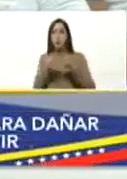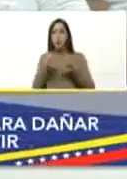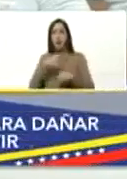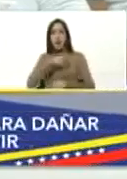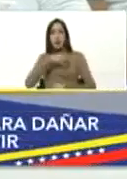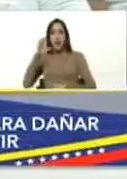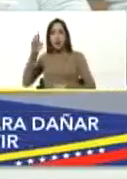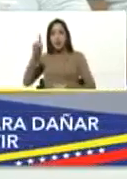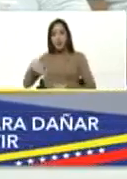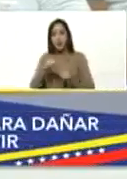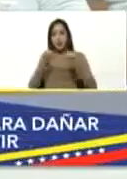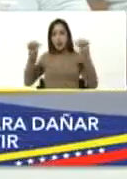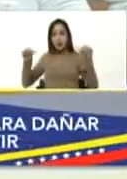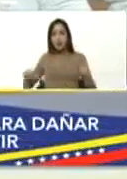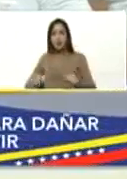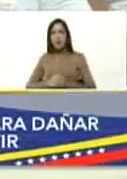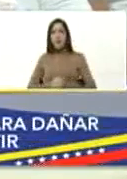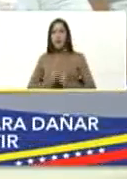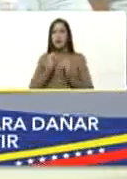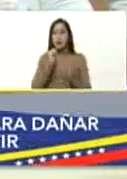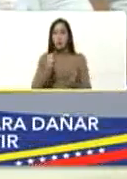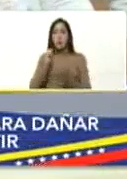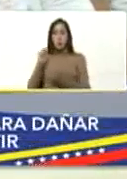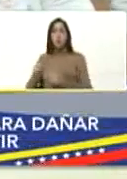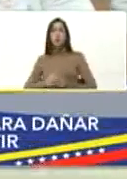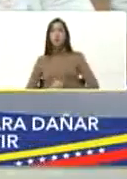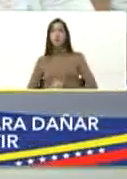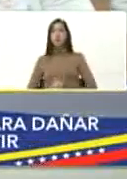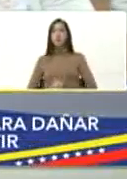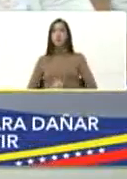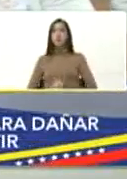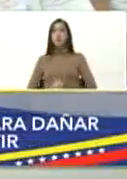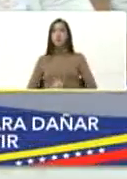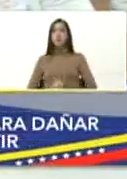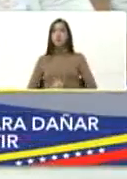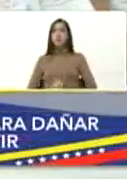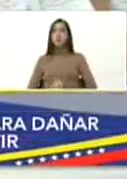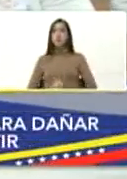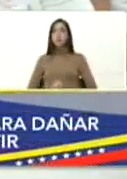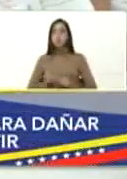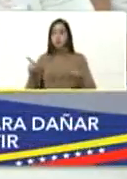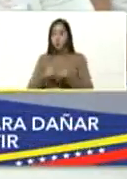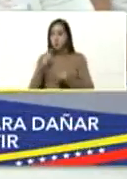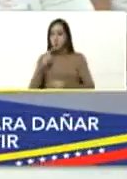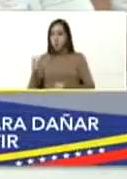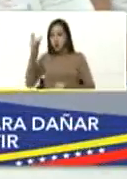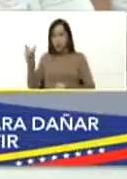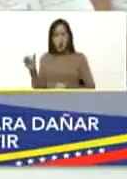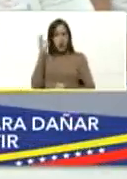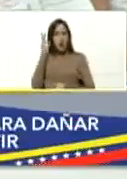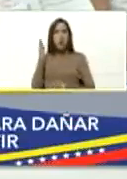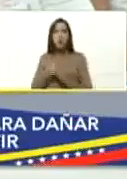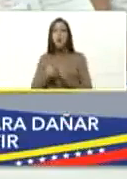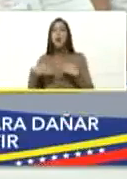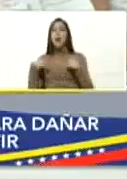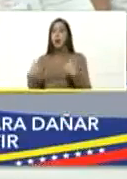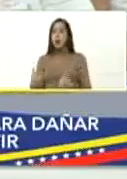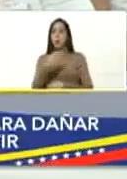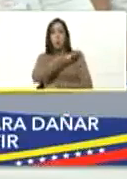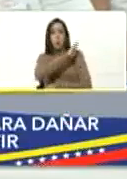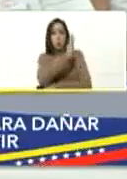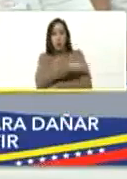y el sistema de bonos del sistema patria. Como dices tú, Yorle. Fortalecer la salud pública,